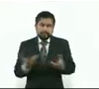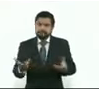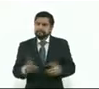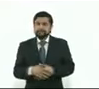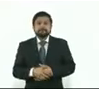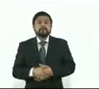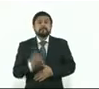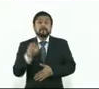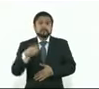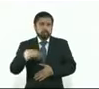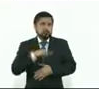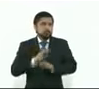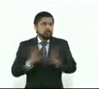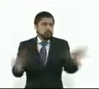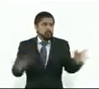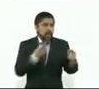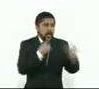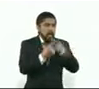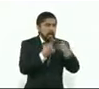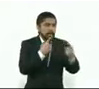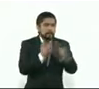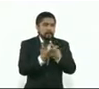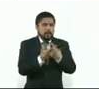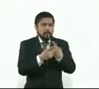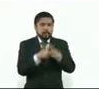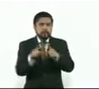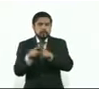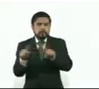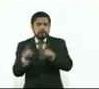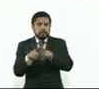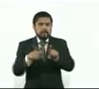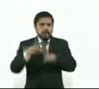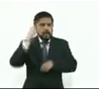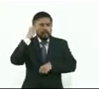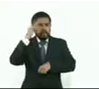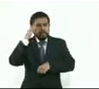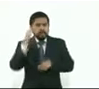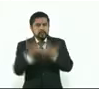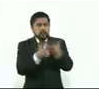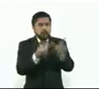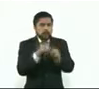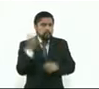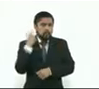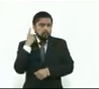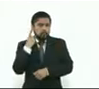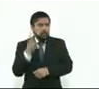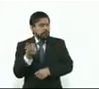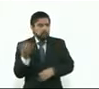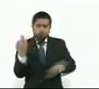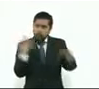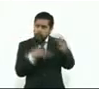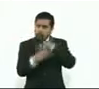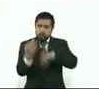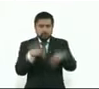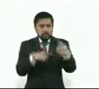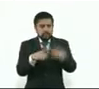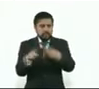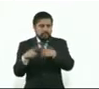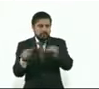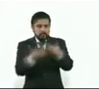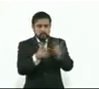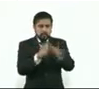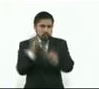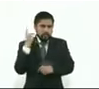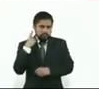comentado con los dirigentes de los partidos, porque los hemos recibido a todos los dirigentes de todos los partidos, hemos